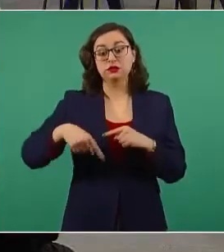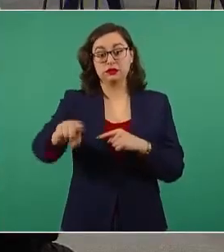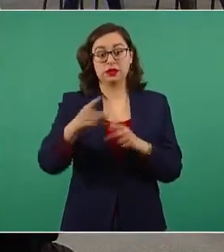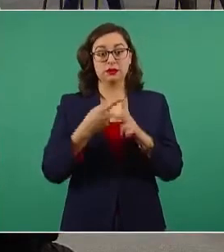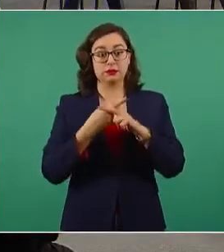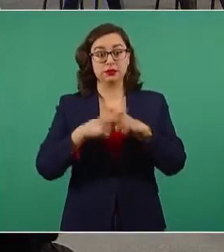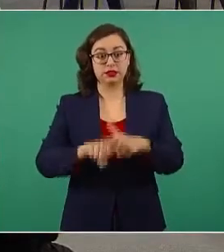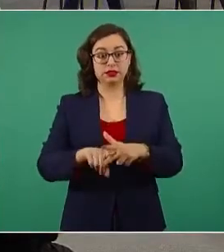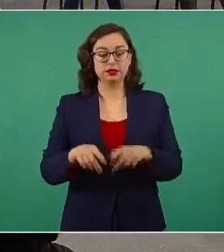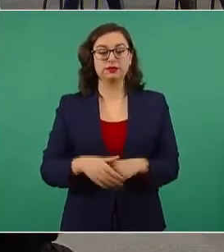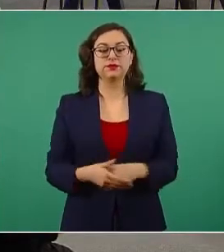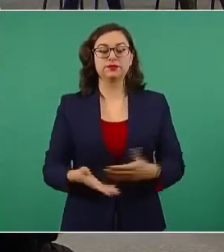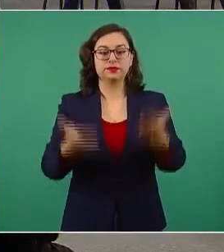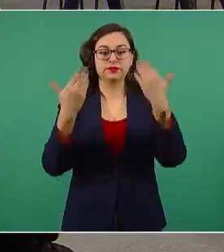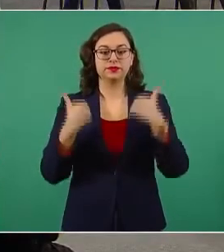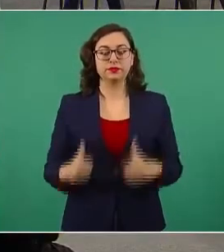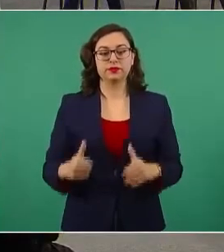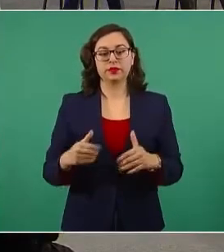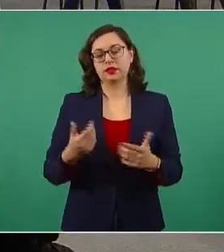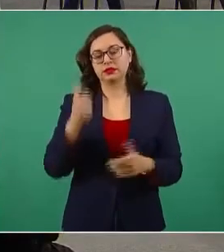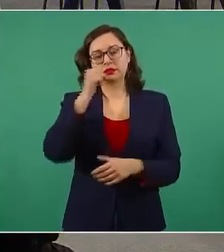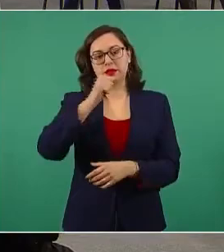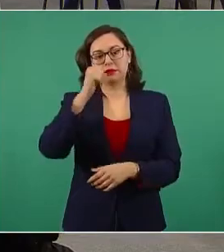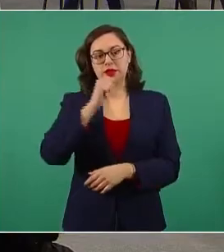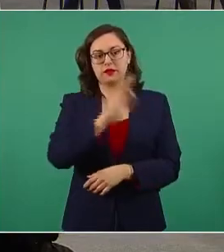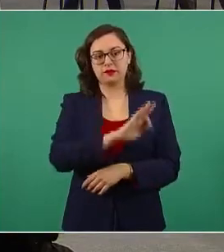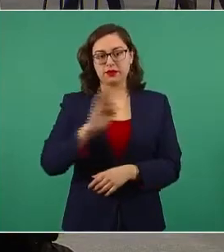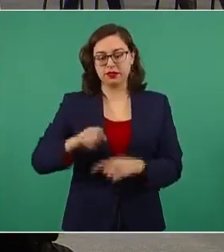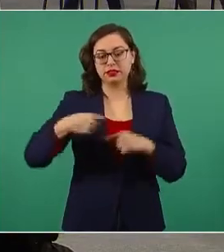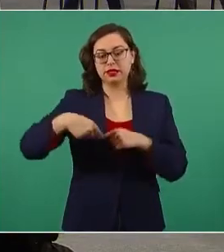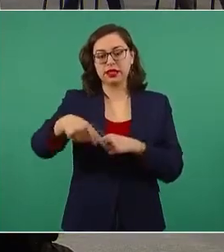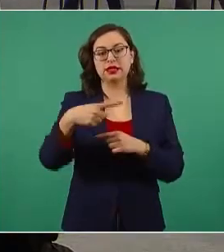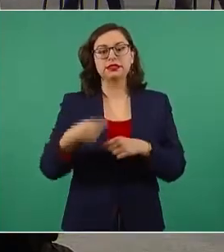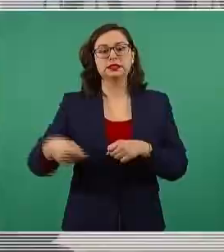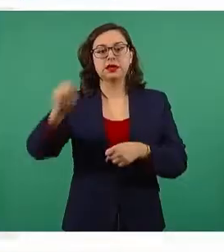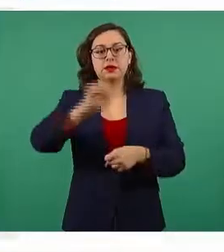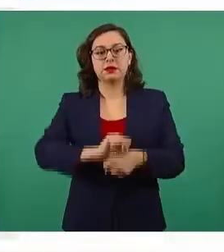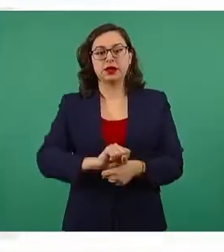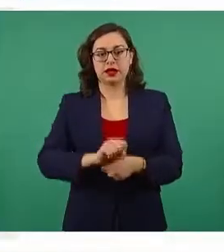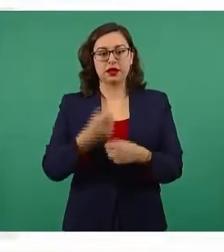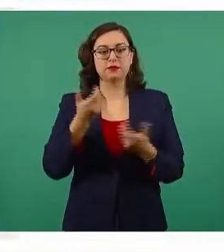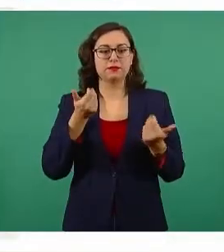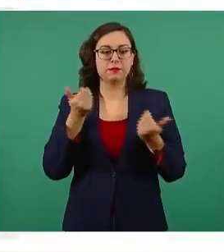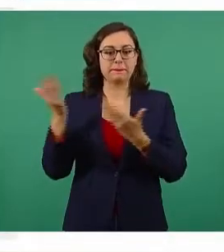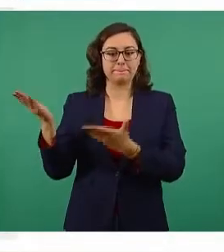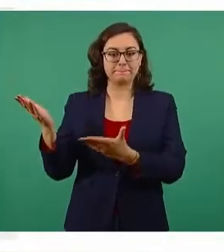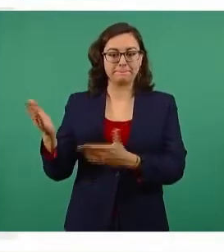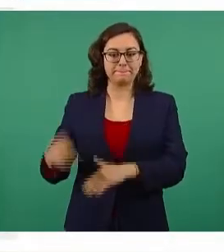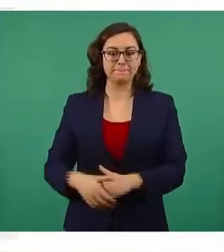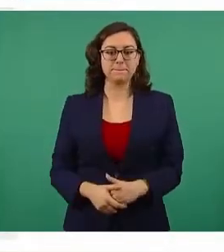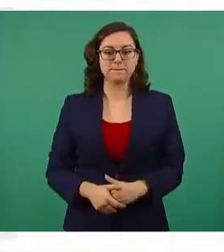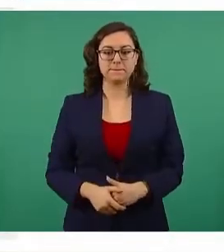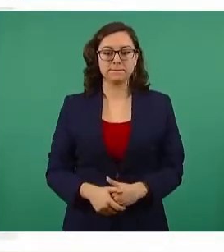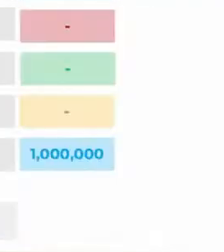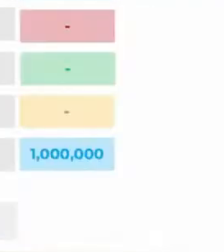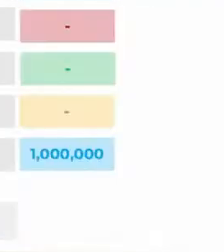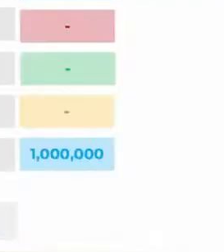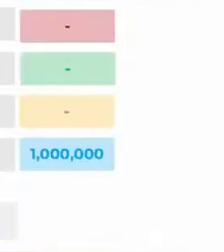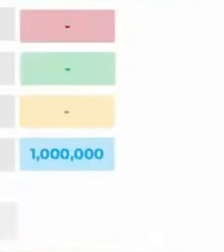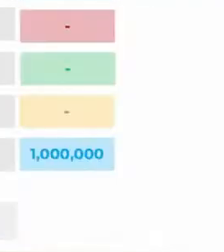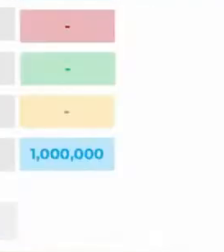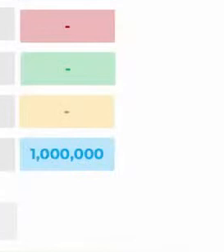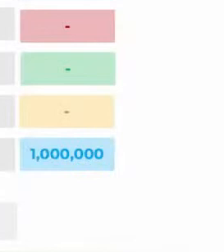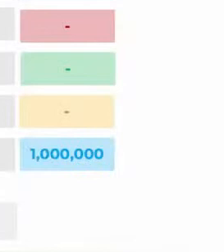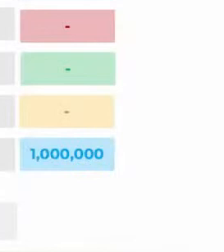la última imagen, que es el calendario semanal precisamente. Vemos aquí que hoy martes el doctor Pedro Centeno está listo allá